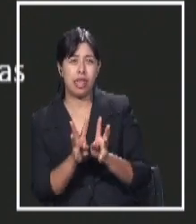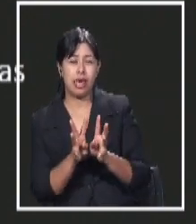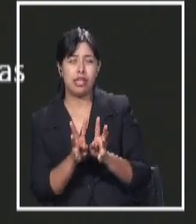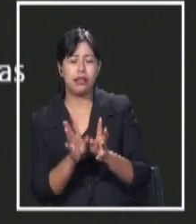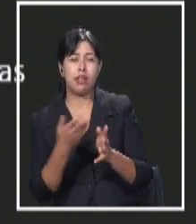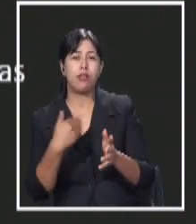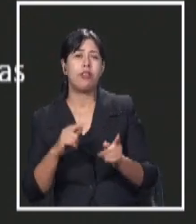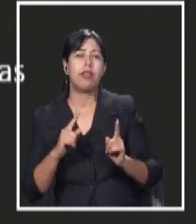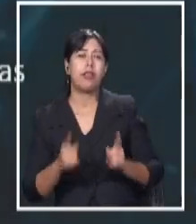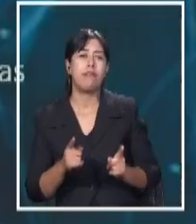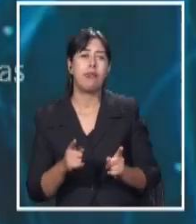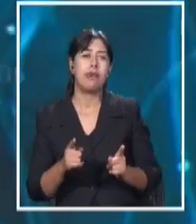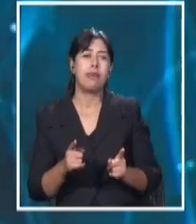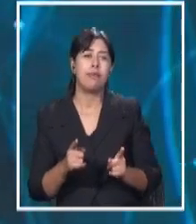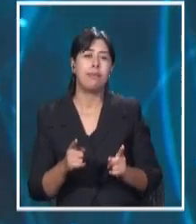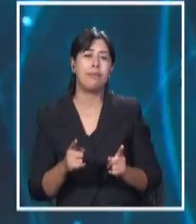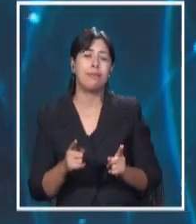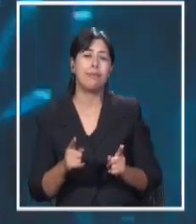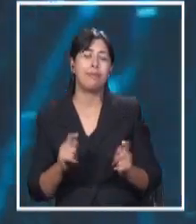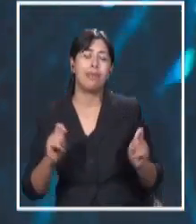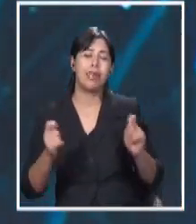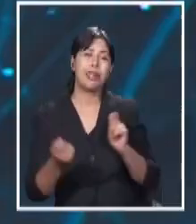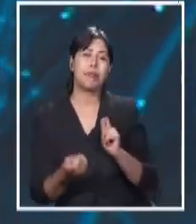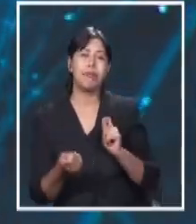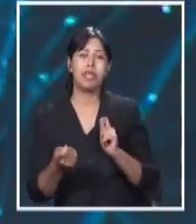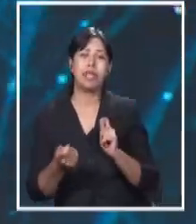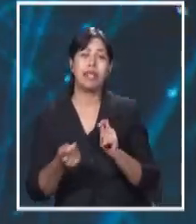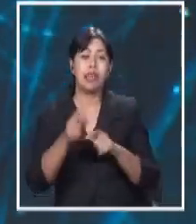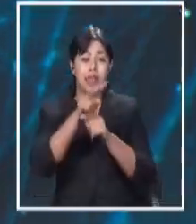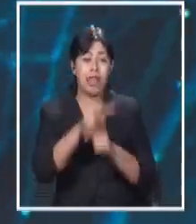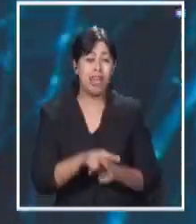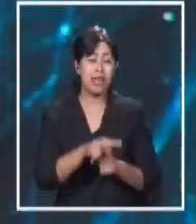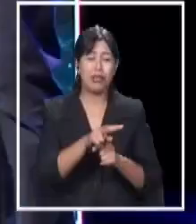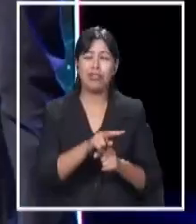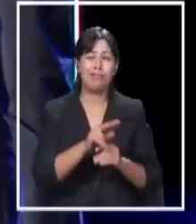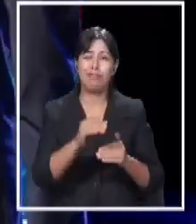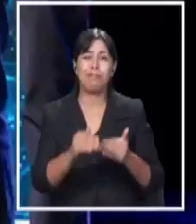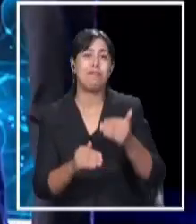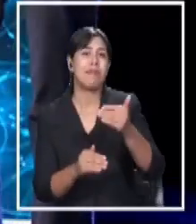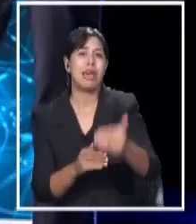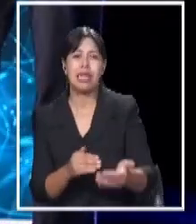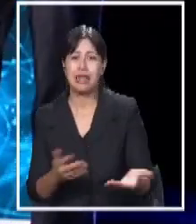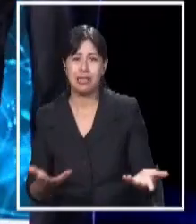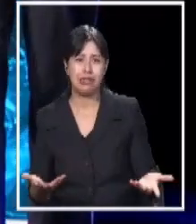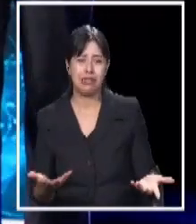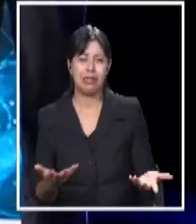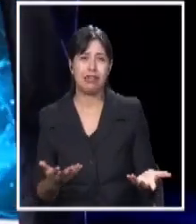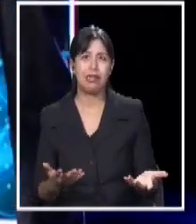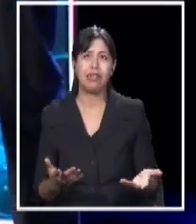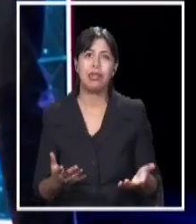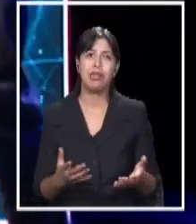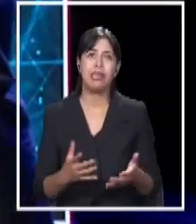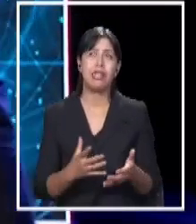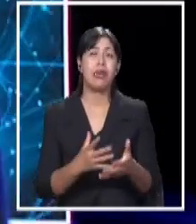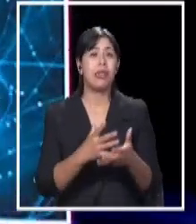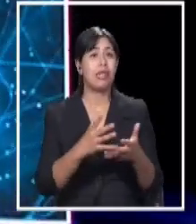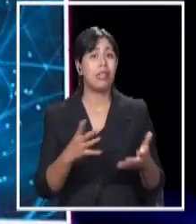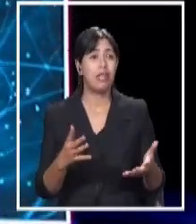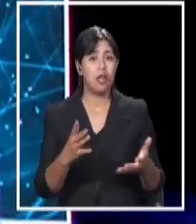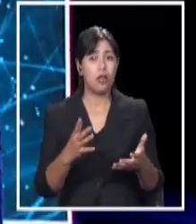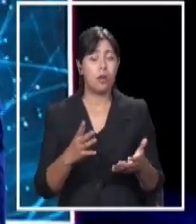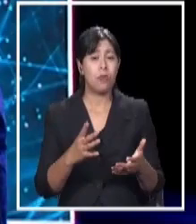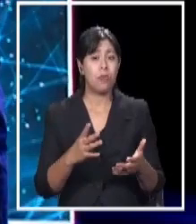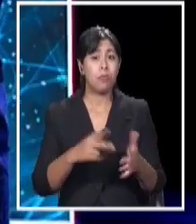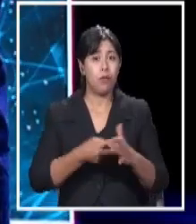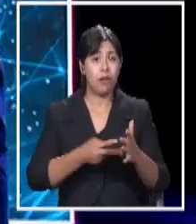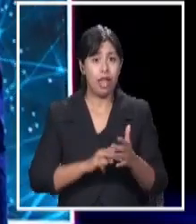que movernos hacia modelos transdiagnósticos. Es decir, es muy poco probable que los problemas de salud